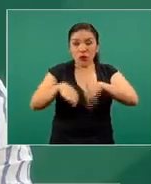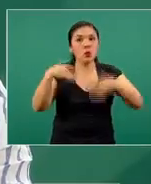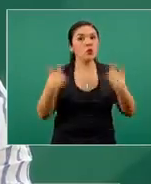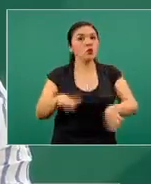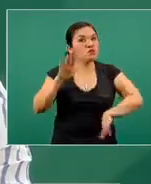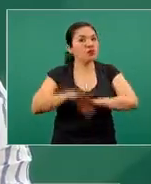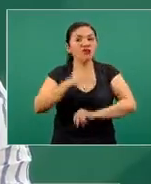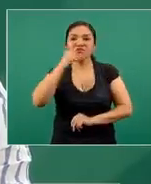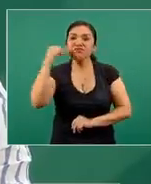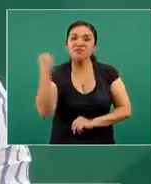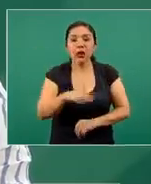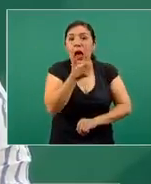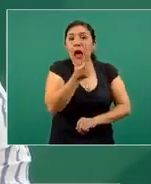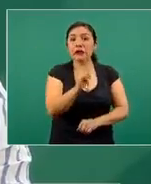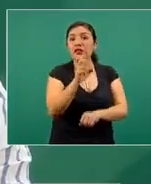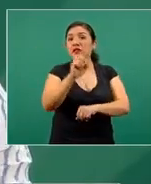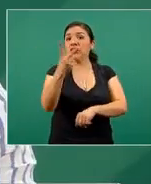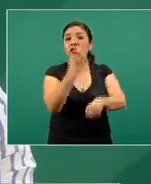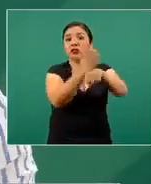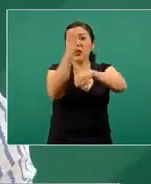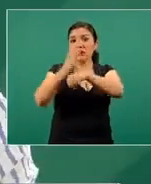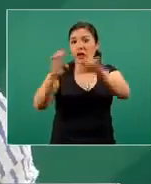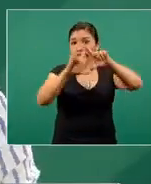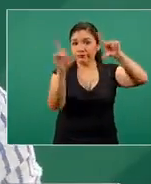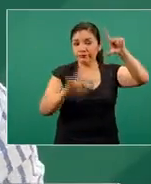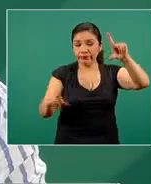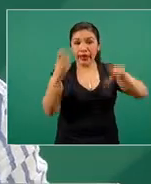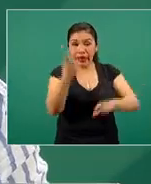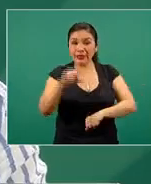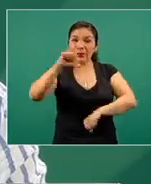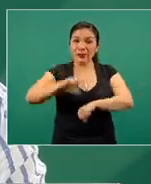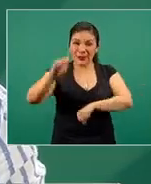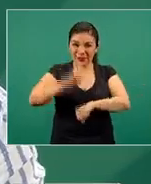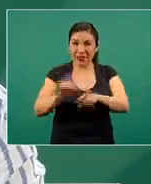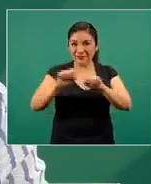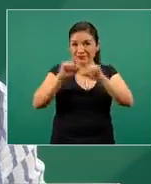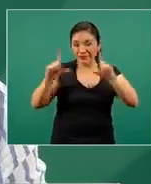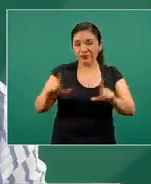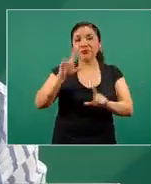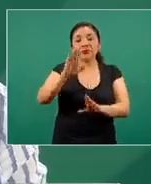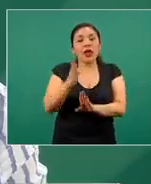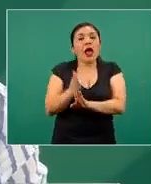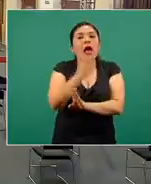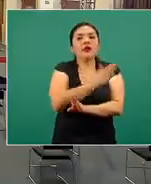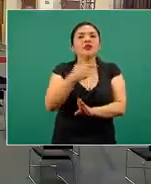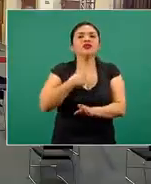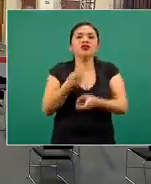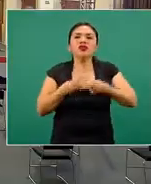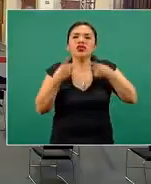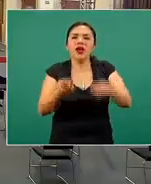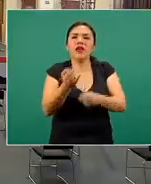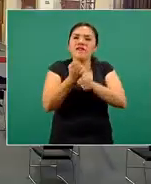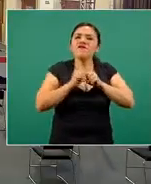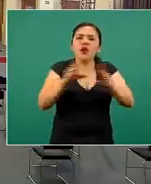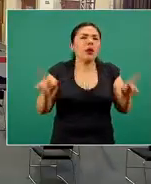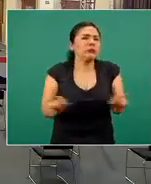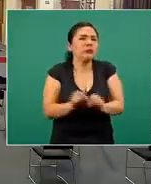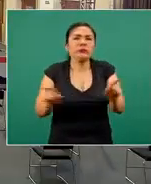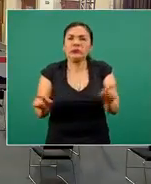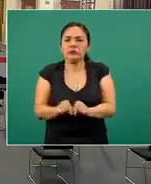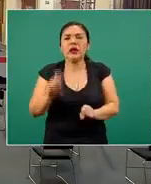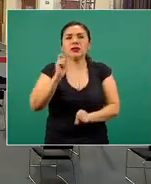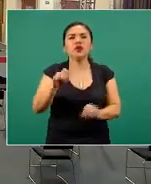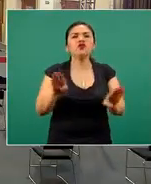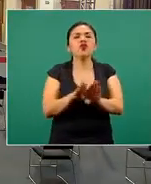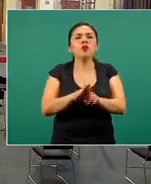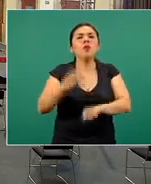en las 32 entidades federativas. Entonces, ese es el programa de hoy. Vamos a tener antes el informe en forma sintética de